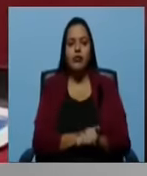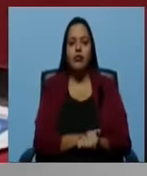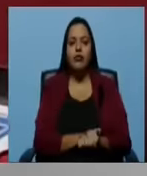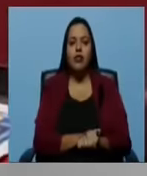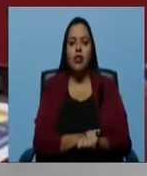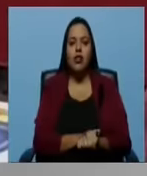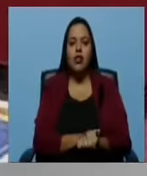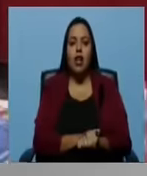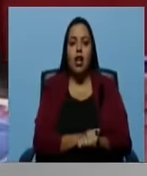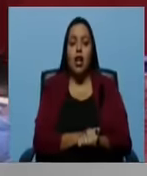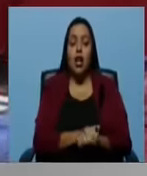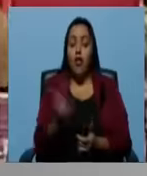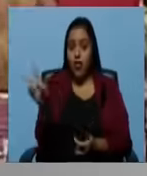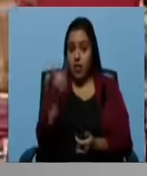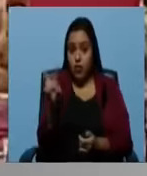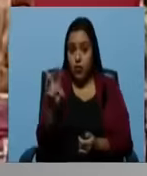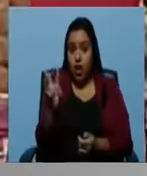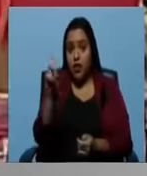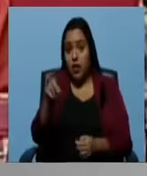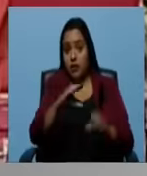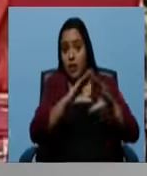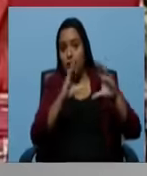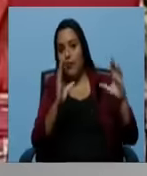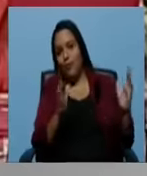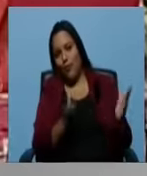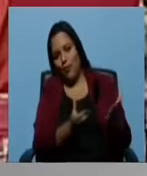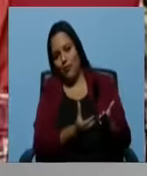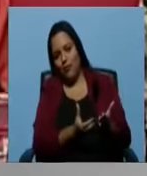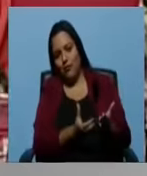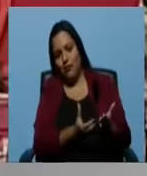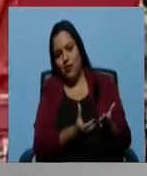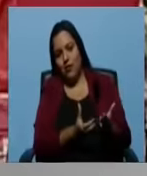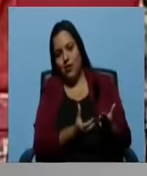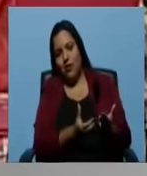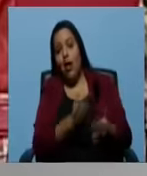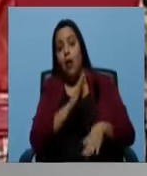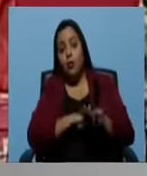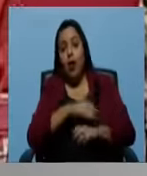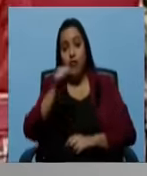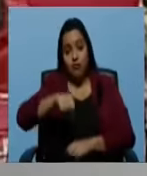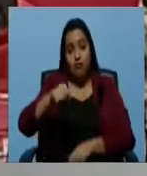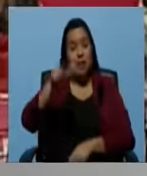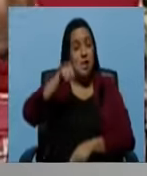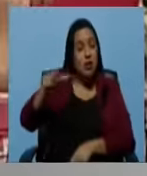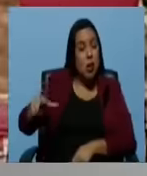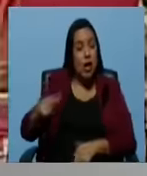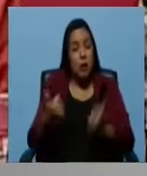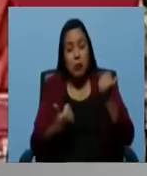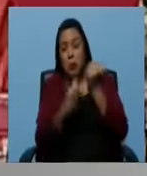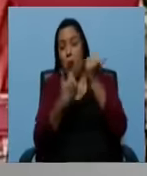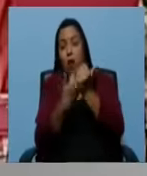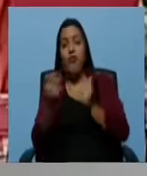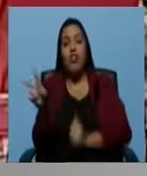en Venezuela y en el mundo. Porque tenemos gente en Venezuela y en el